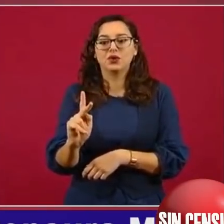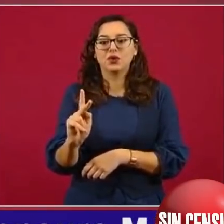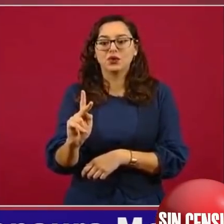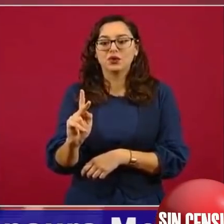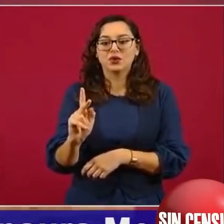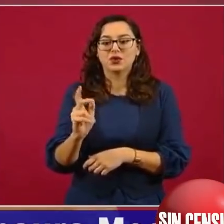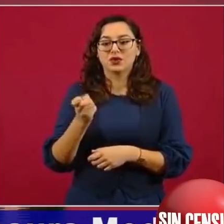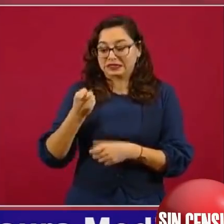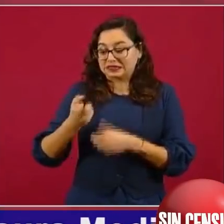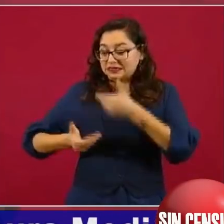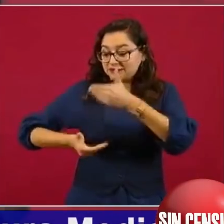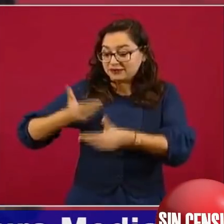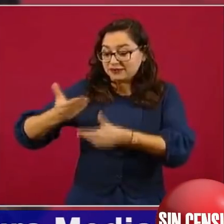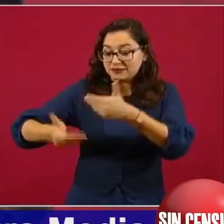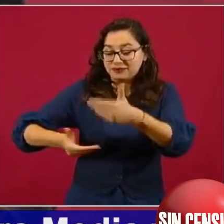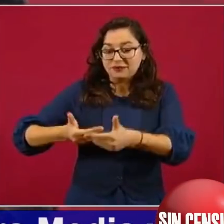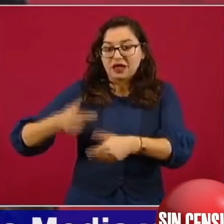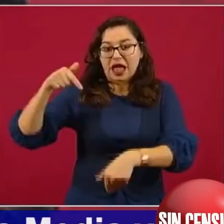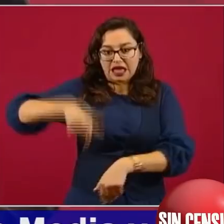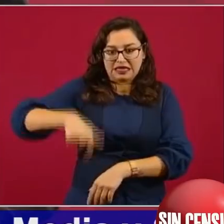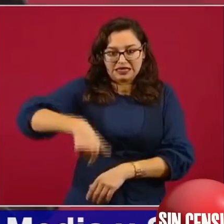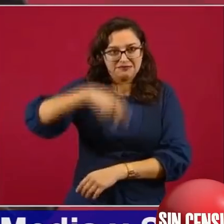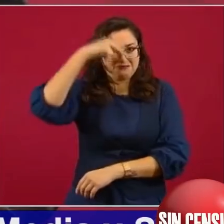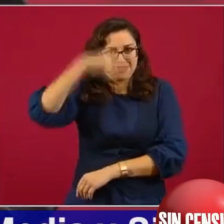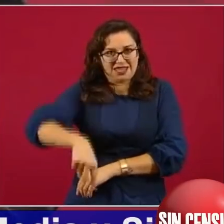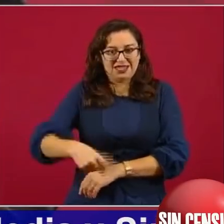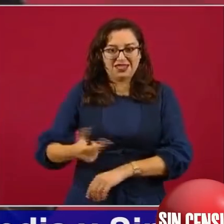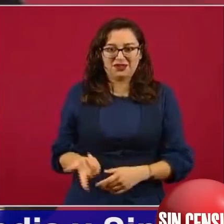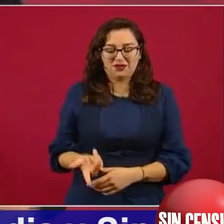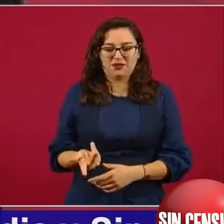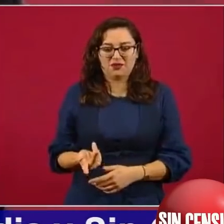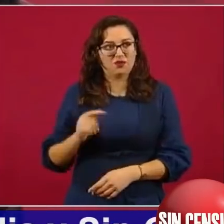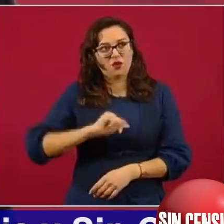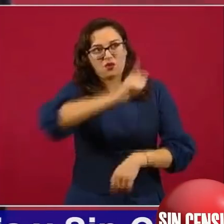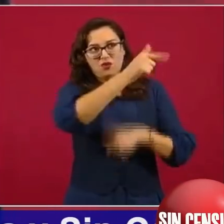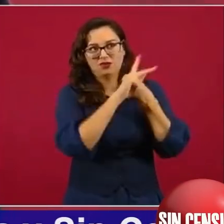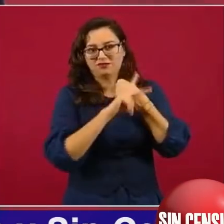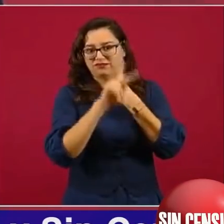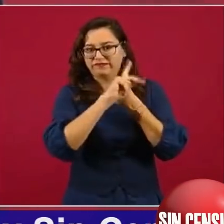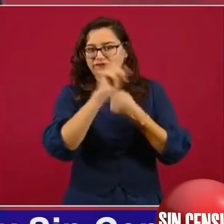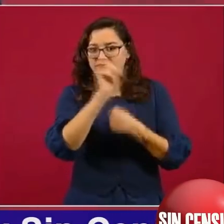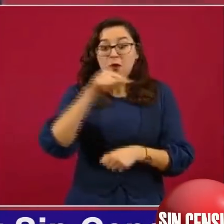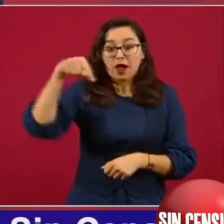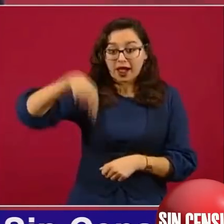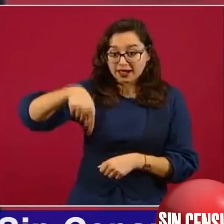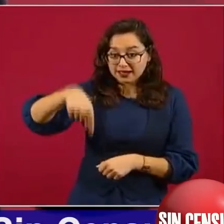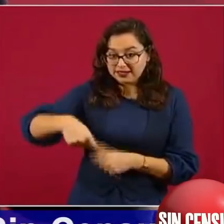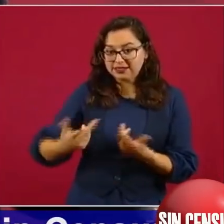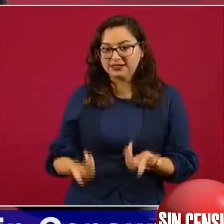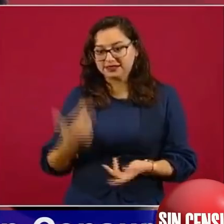ese procedimiento se pueda hacer en México y aquí mismo se haga el descuento,